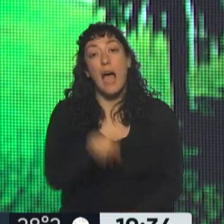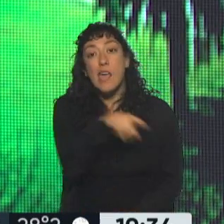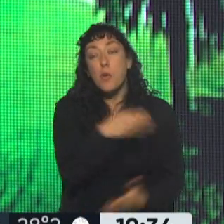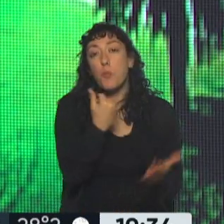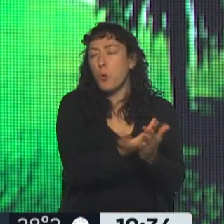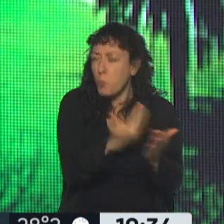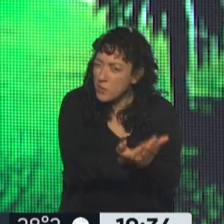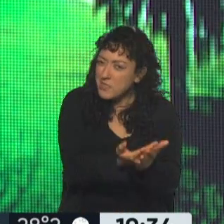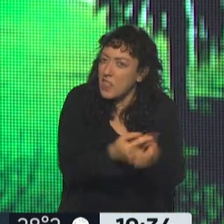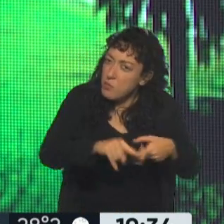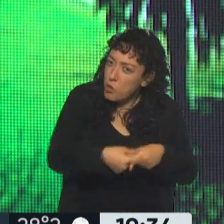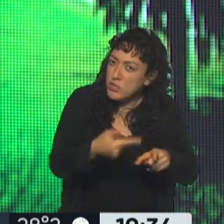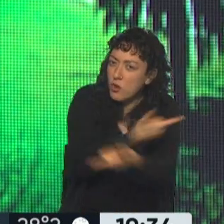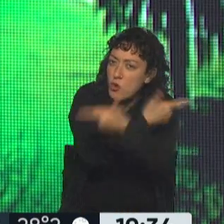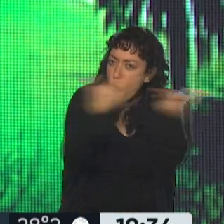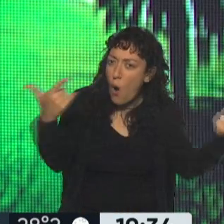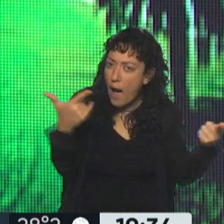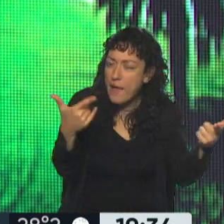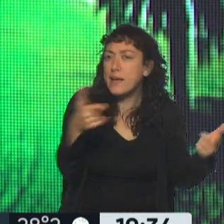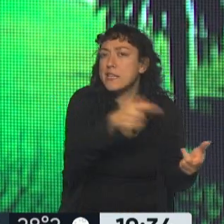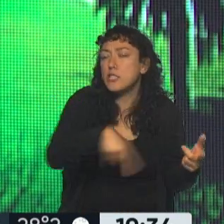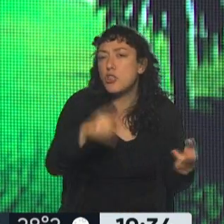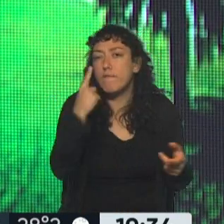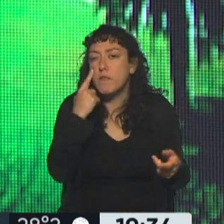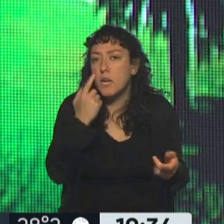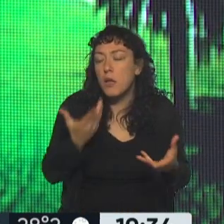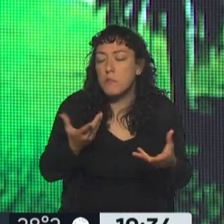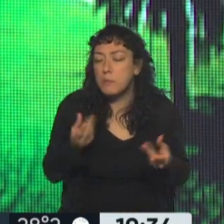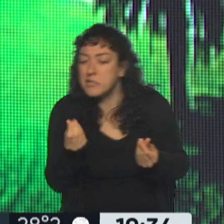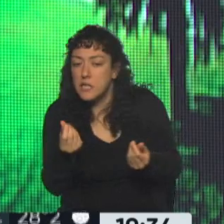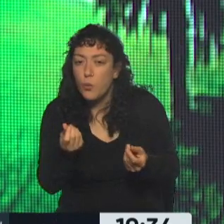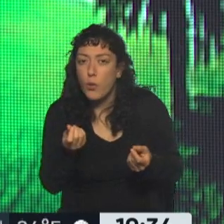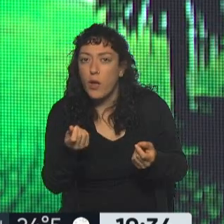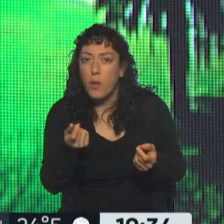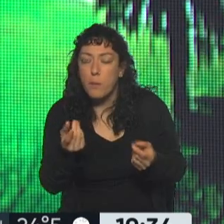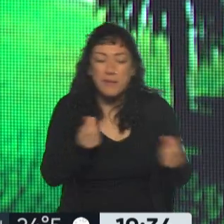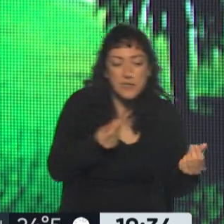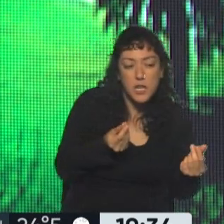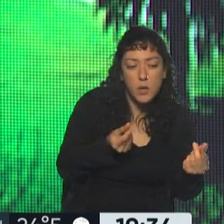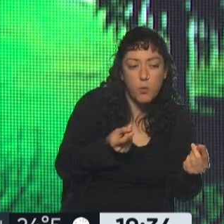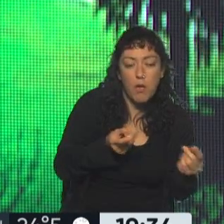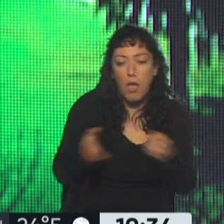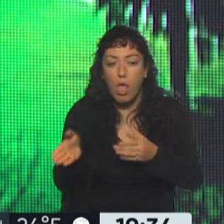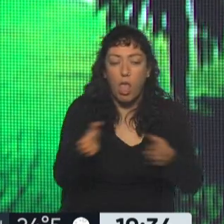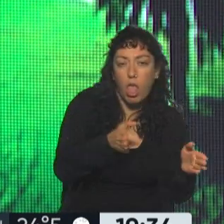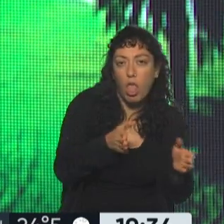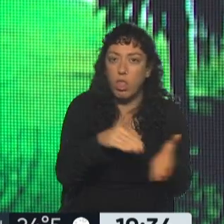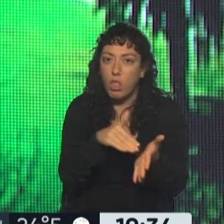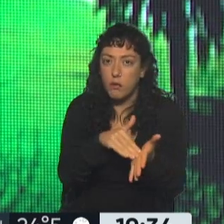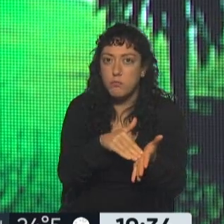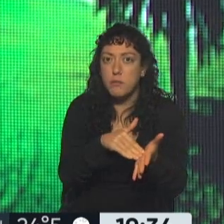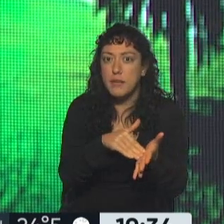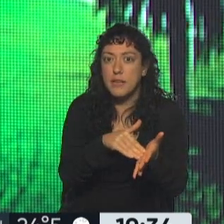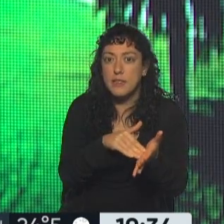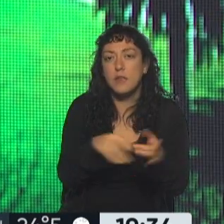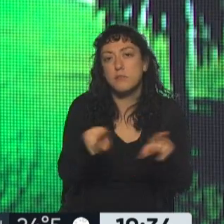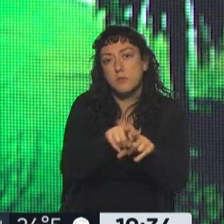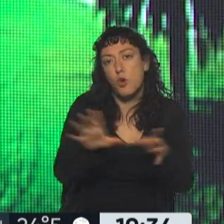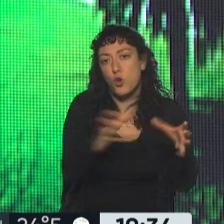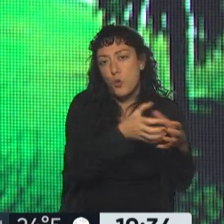política, sino una cuestión de conveniencias, de ir separando en un lugar o en otro los supuestos palomas y